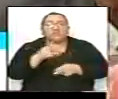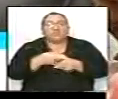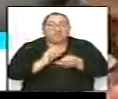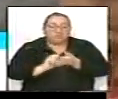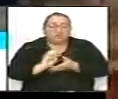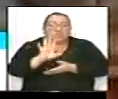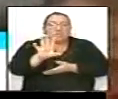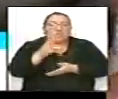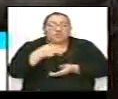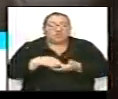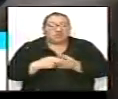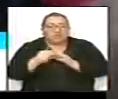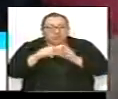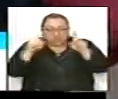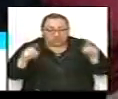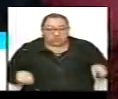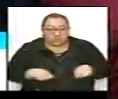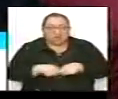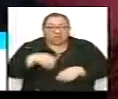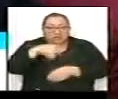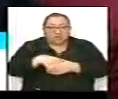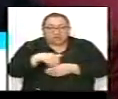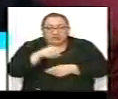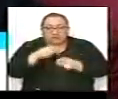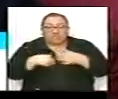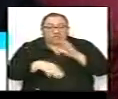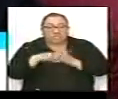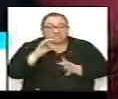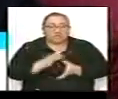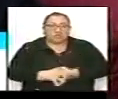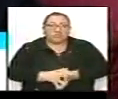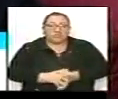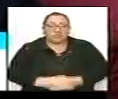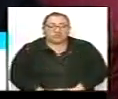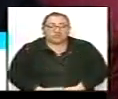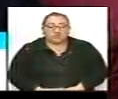aparezca en una cédula de votación y el ciudadano pueda escogerlo?